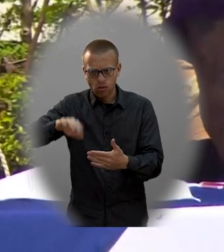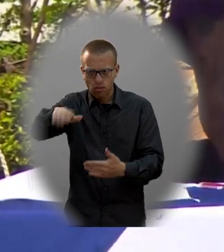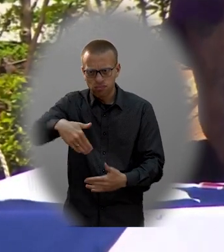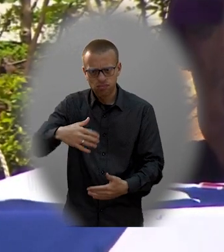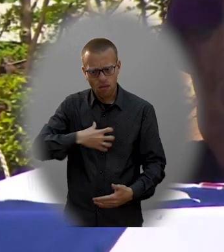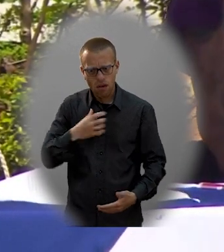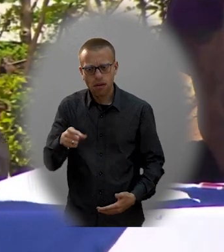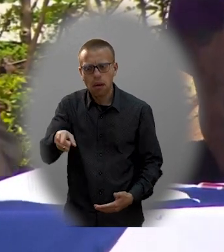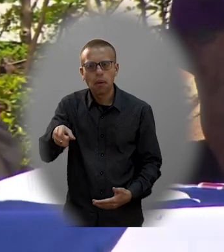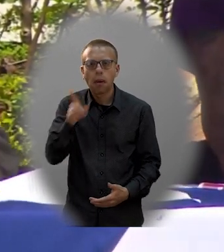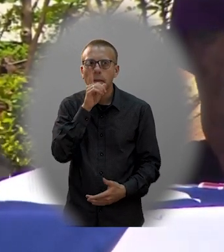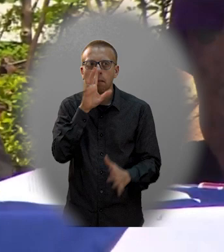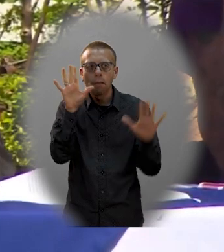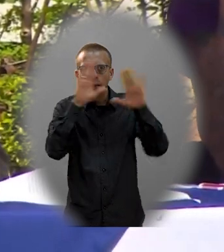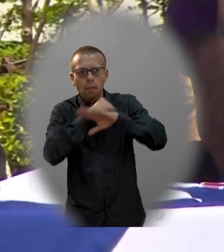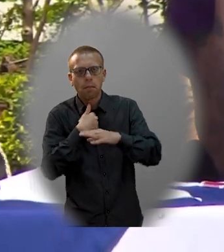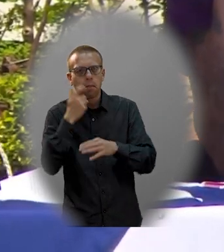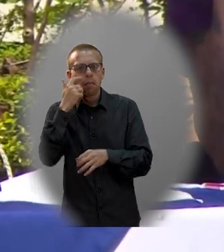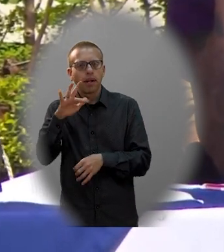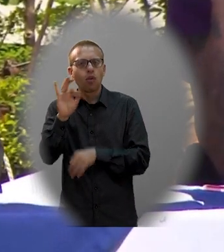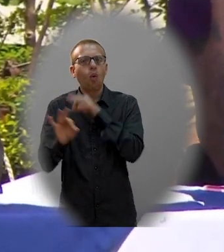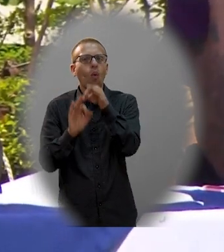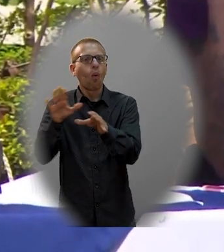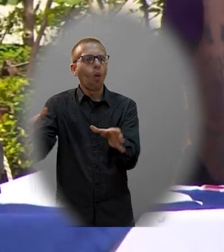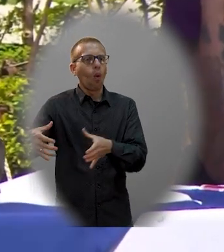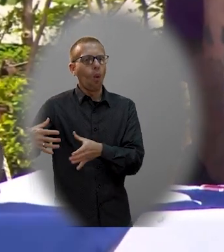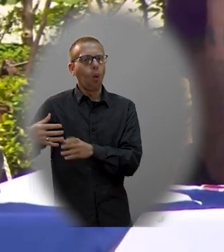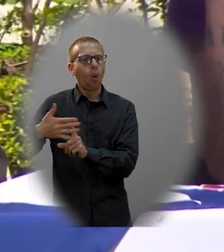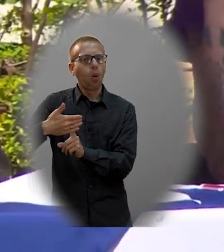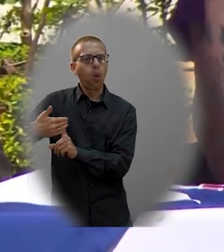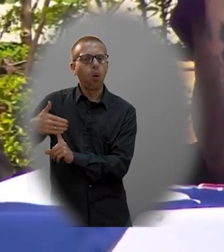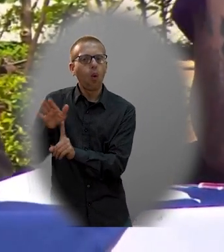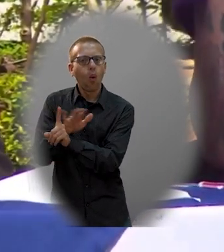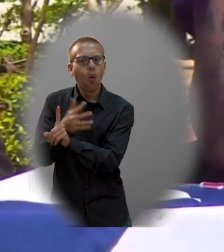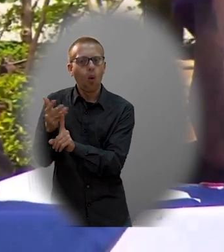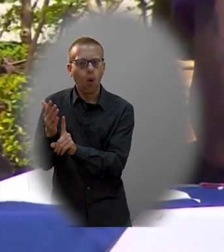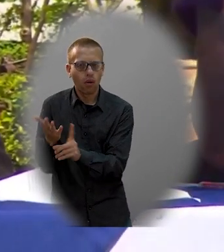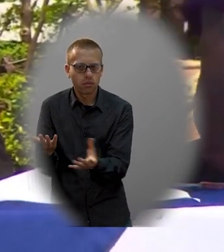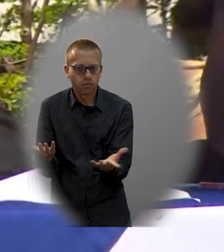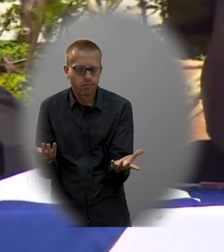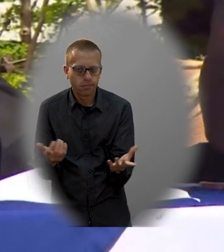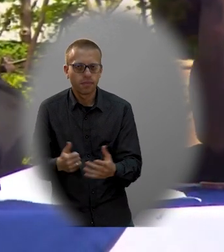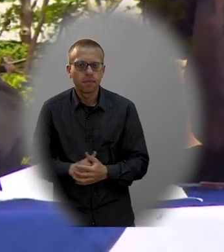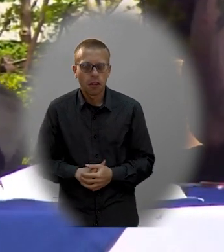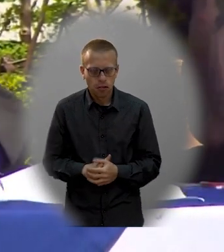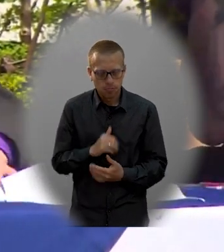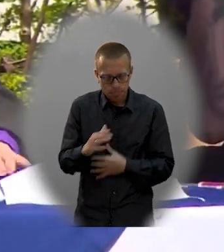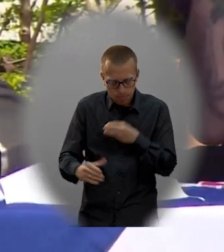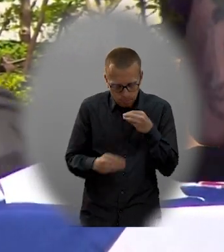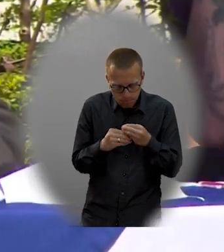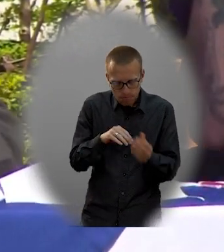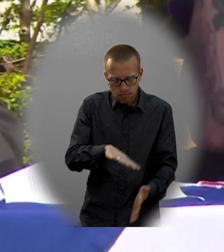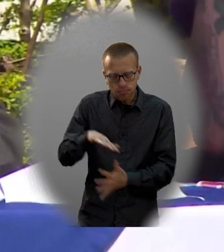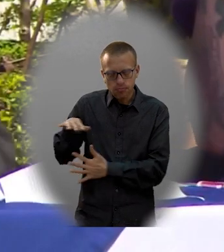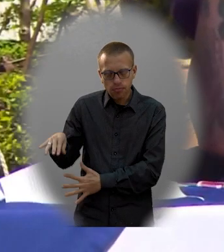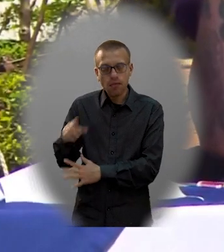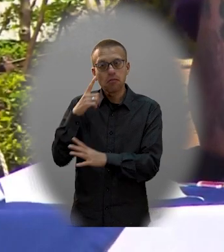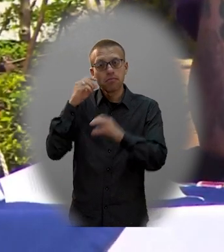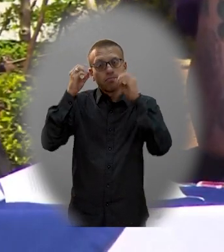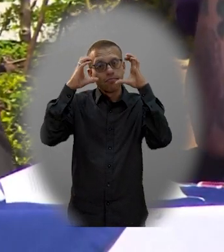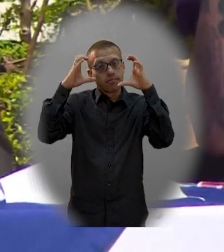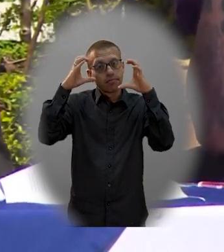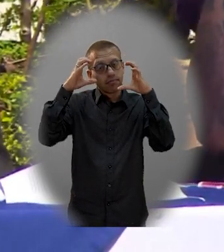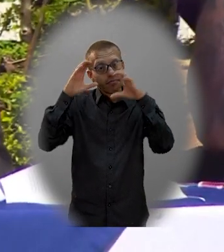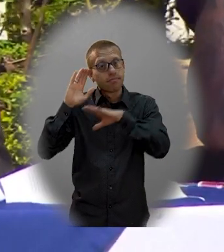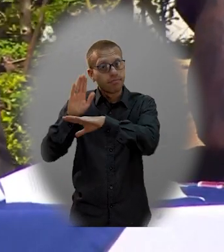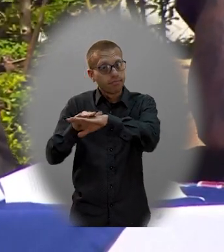el protocolo quizá no lo tiene. Y una alerta que vuelvo y pongo es que, y se